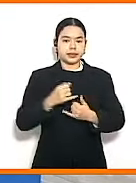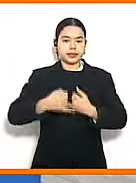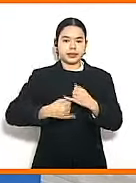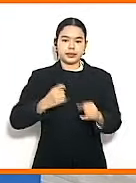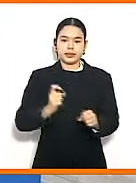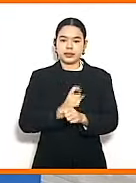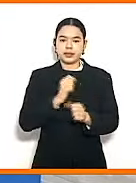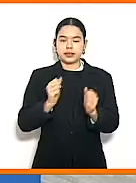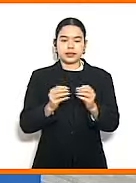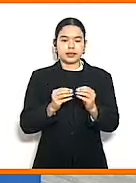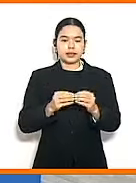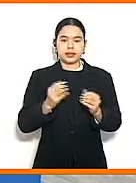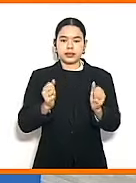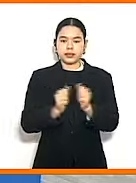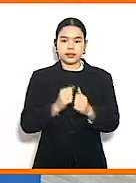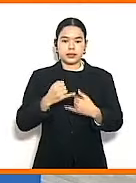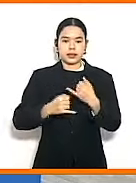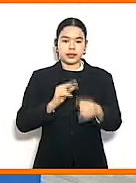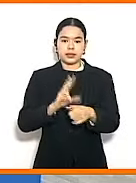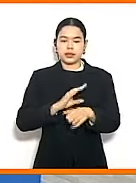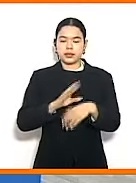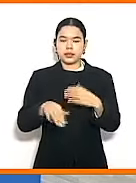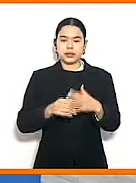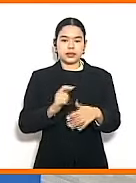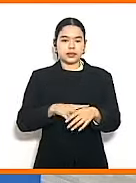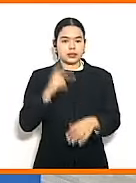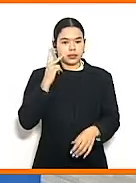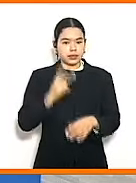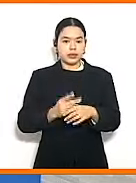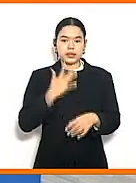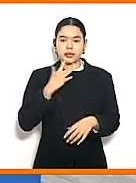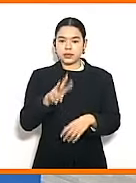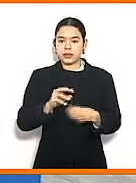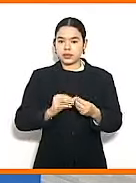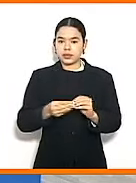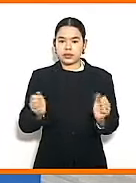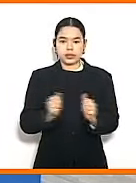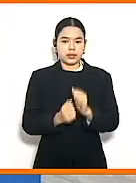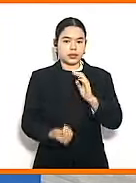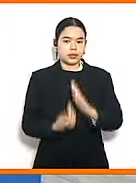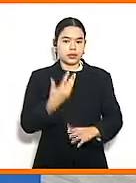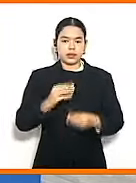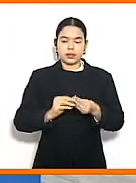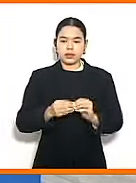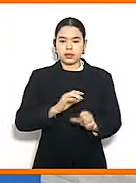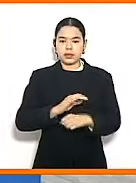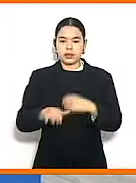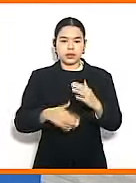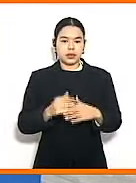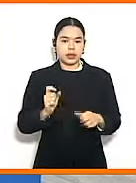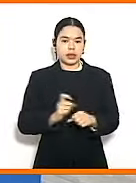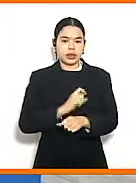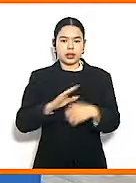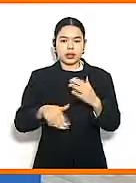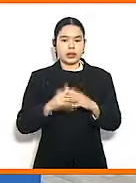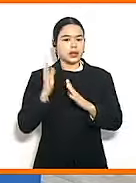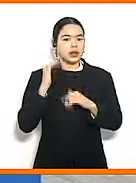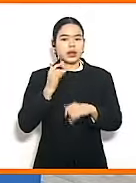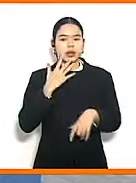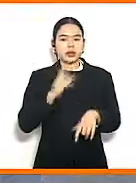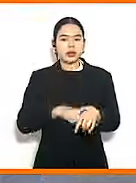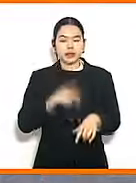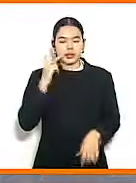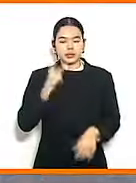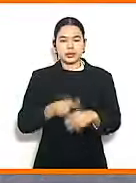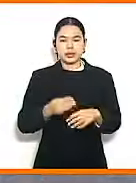ganar mucho más con Juga 3 y a conocer estos tres dígitos que forman tu número ganador. Muchísima suerte porque vamos a conocer